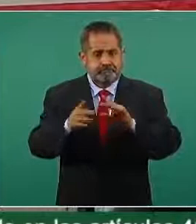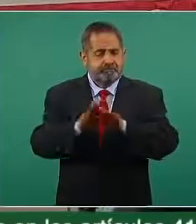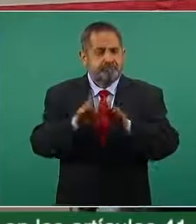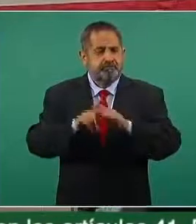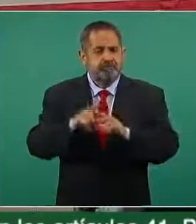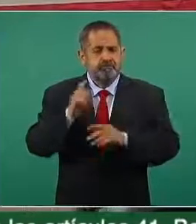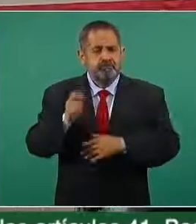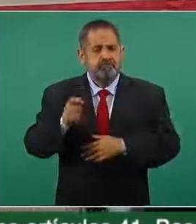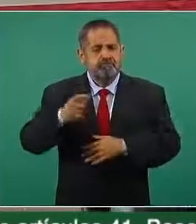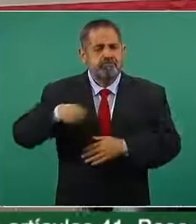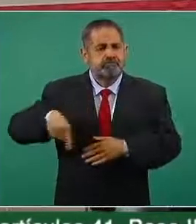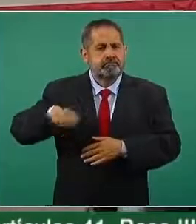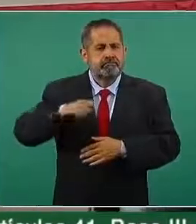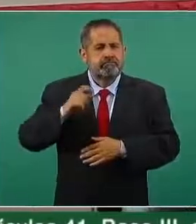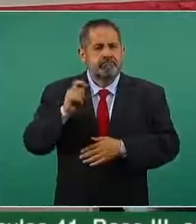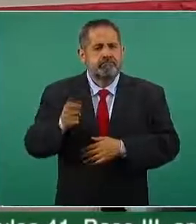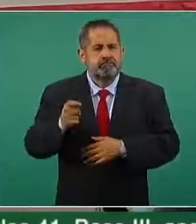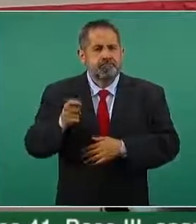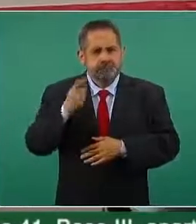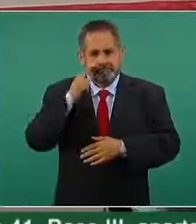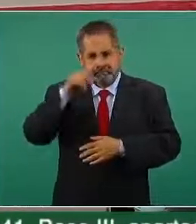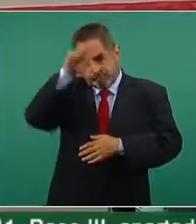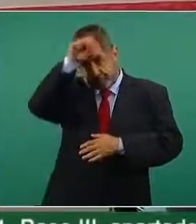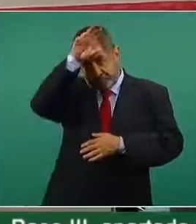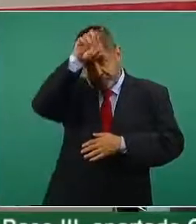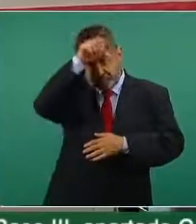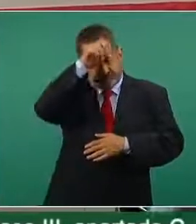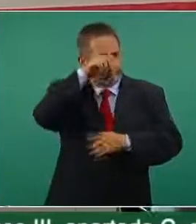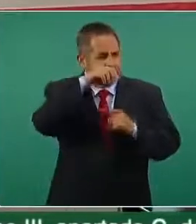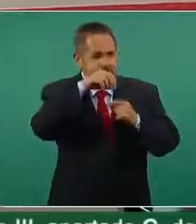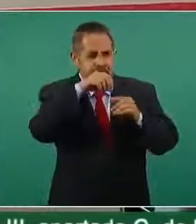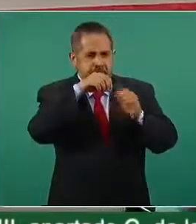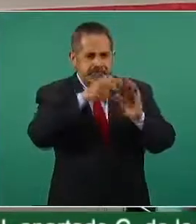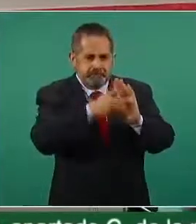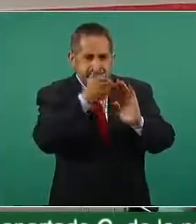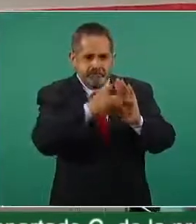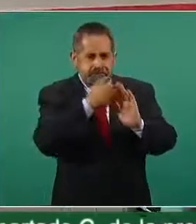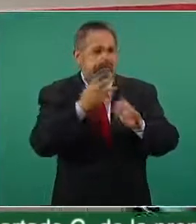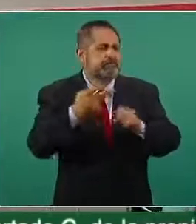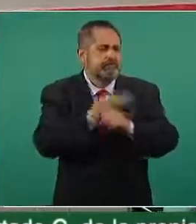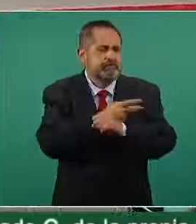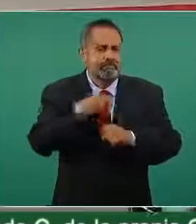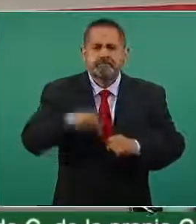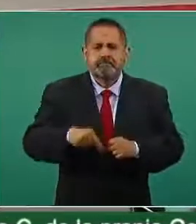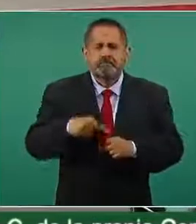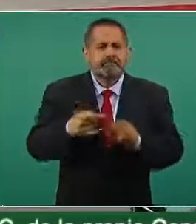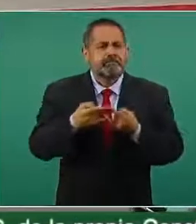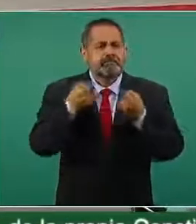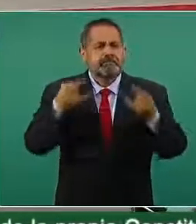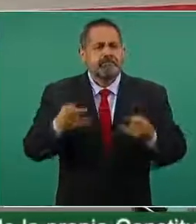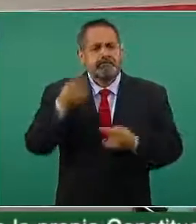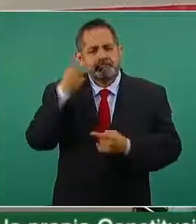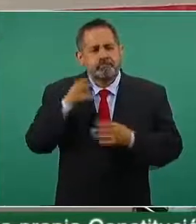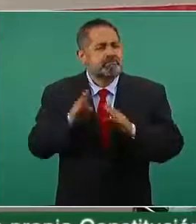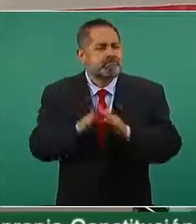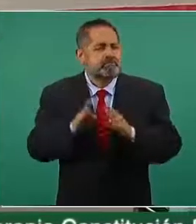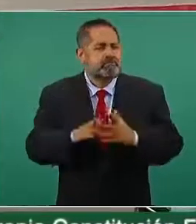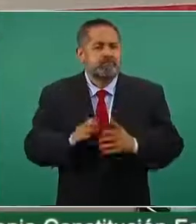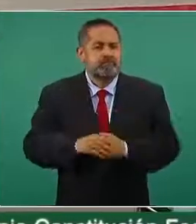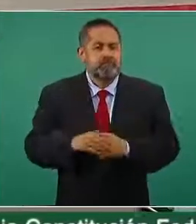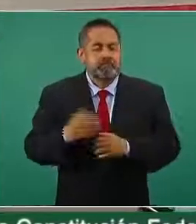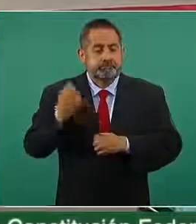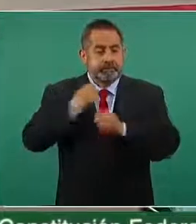las dimensiones que tiene la minería en nuestro país. Este es un referente, estamos haciendo una contabilización